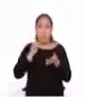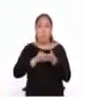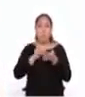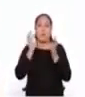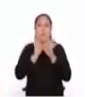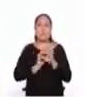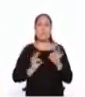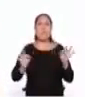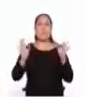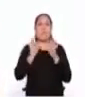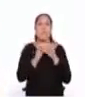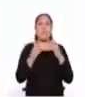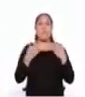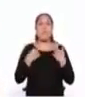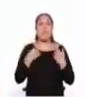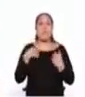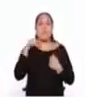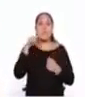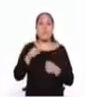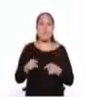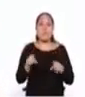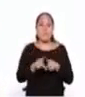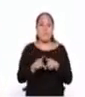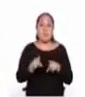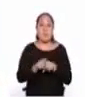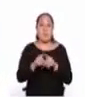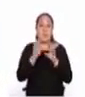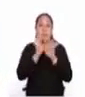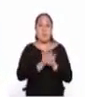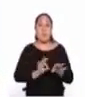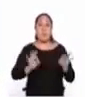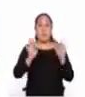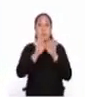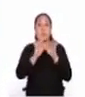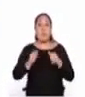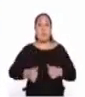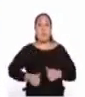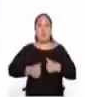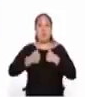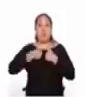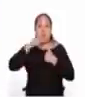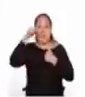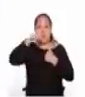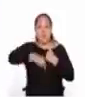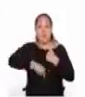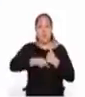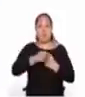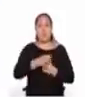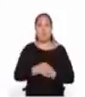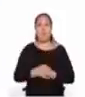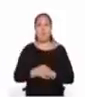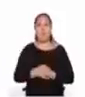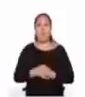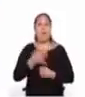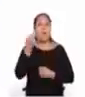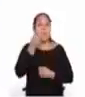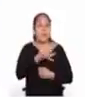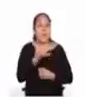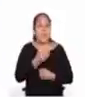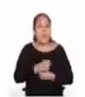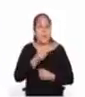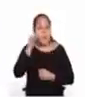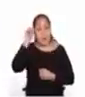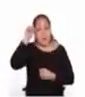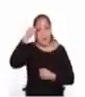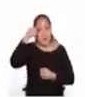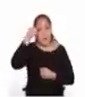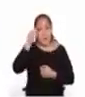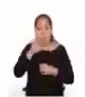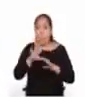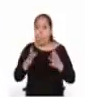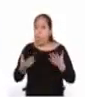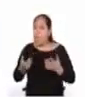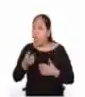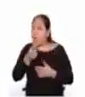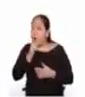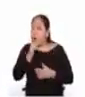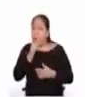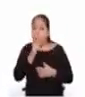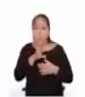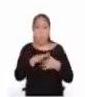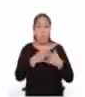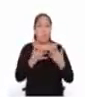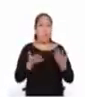que tenemos y fundamental para la vida en nuestro planeta. Es verdad. Recuerda, si no hay agua,